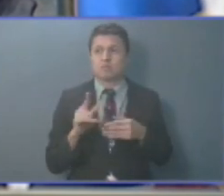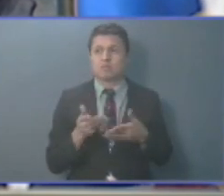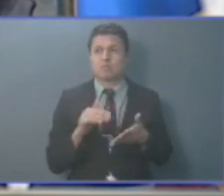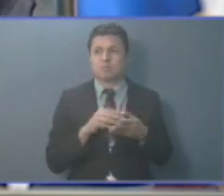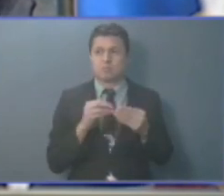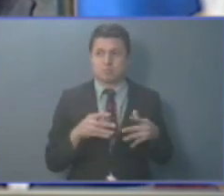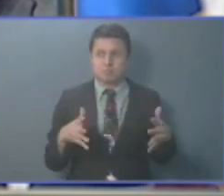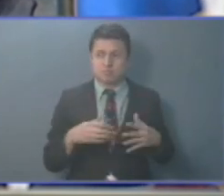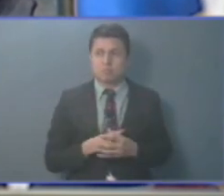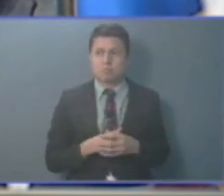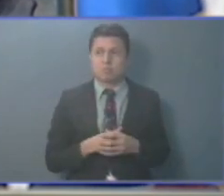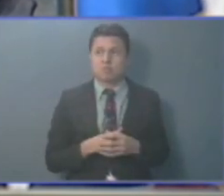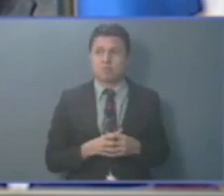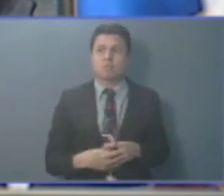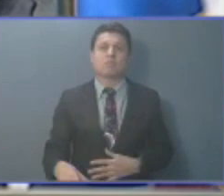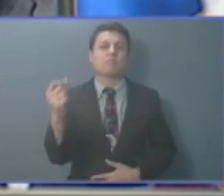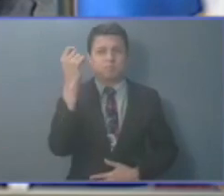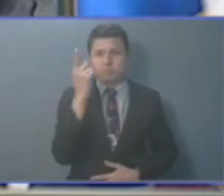propagación.